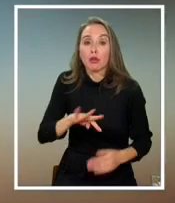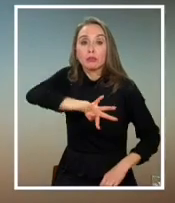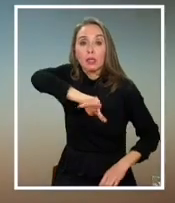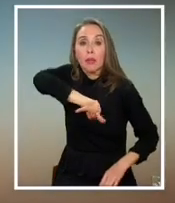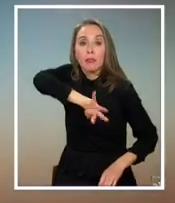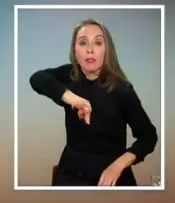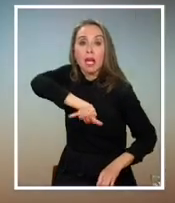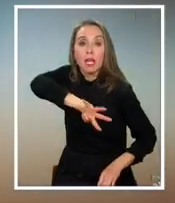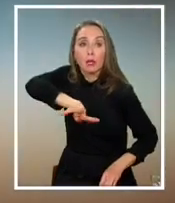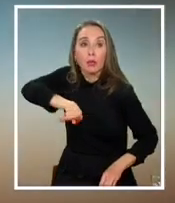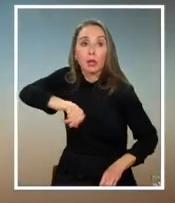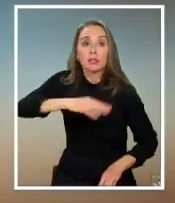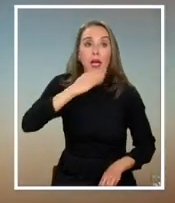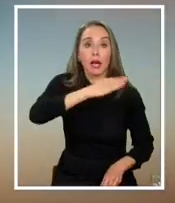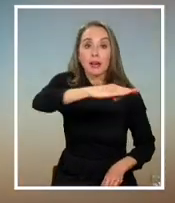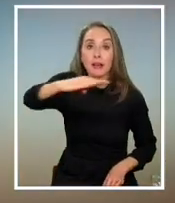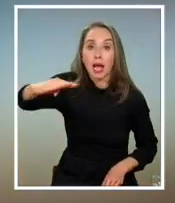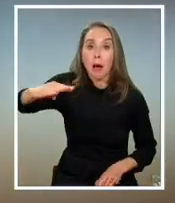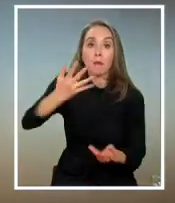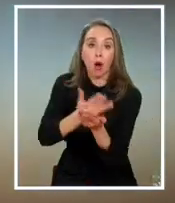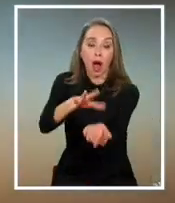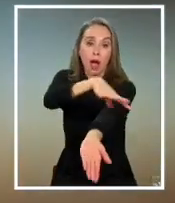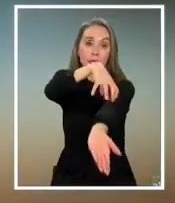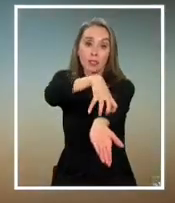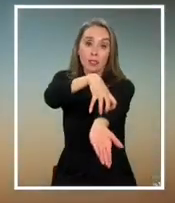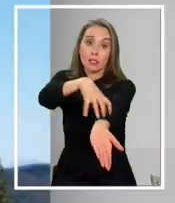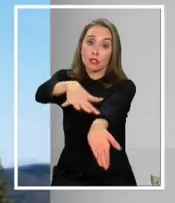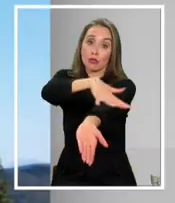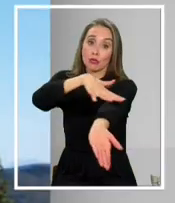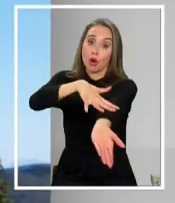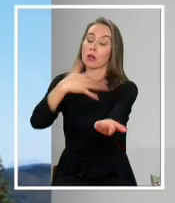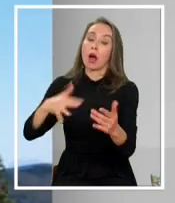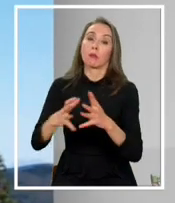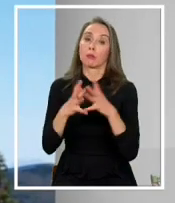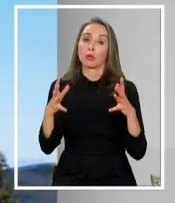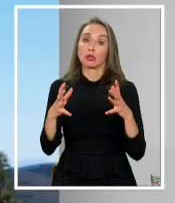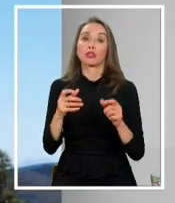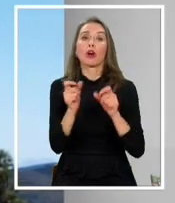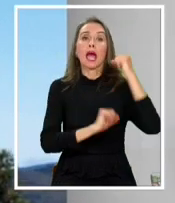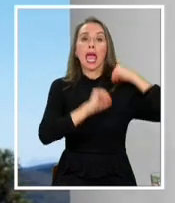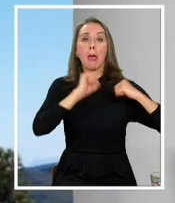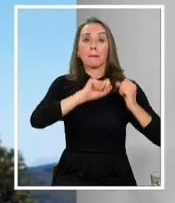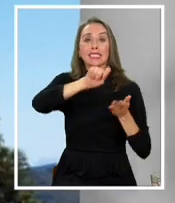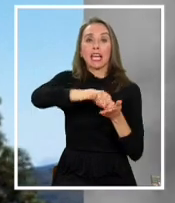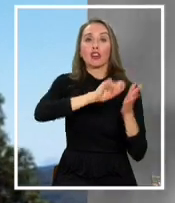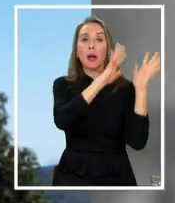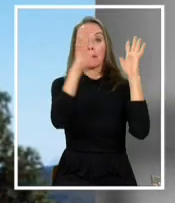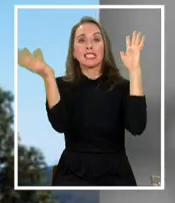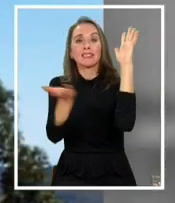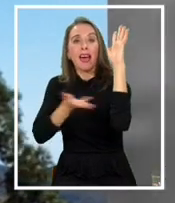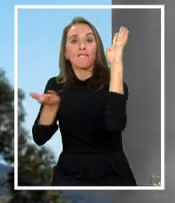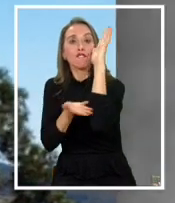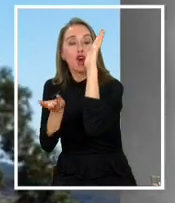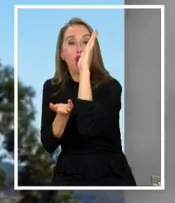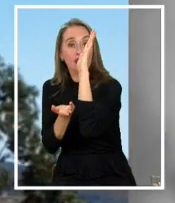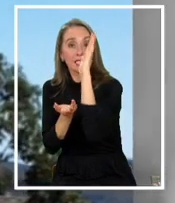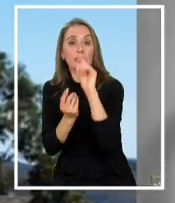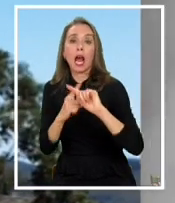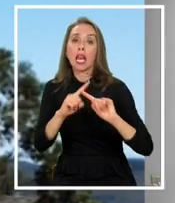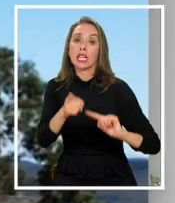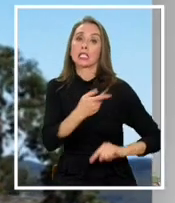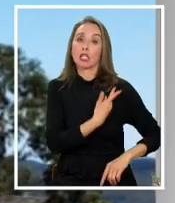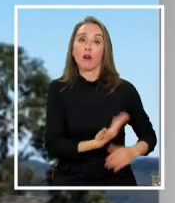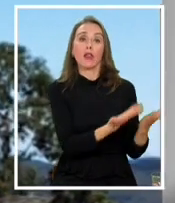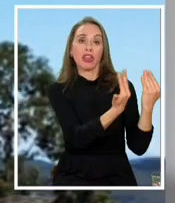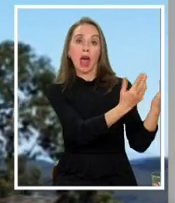delincuencia rural que existe en esta zona es demasiado. Los contratistas forestales de la zona exigen al gobierno